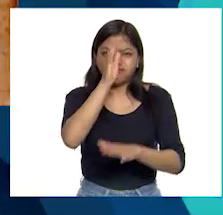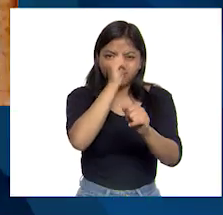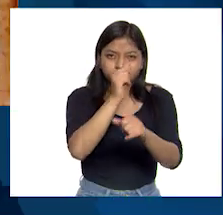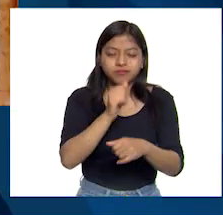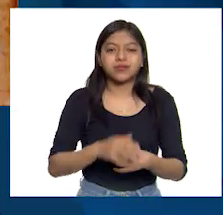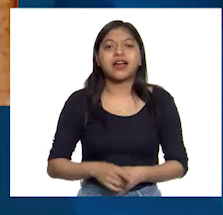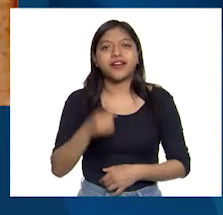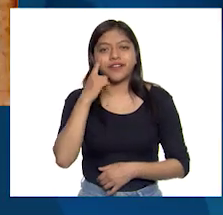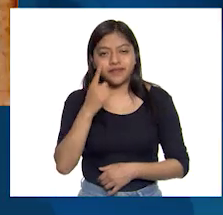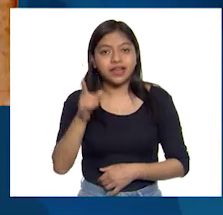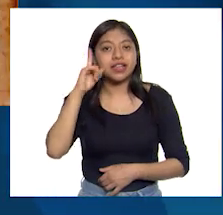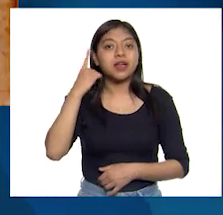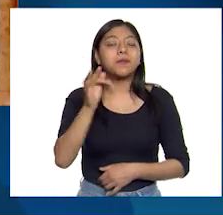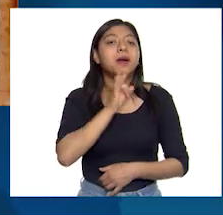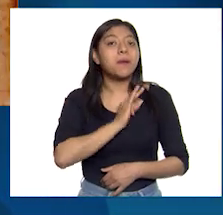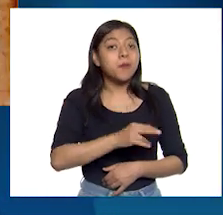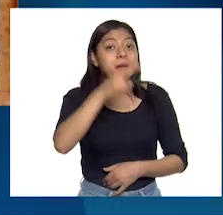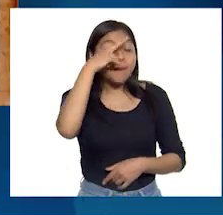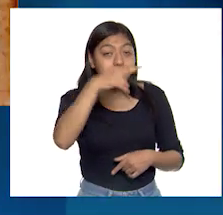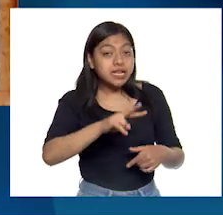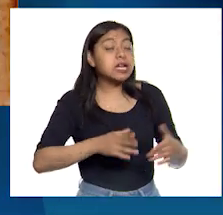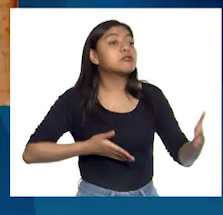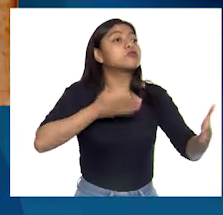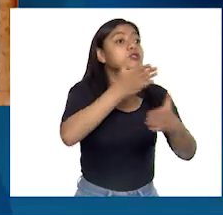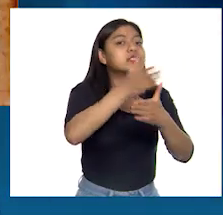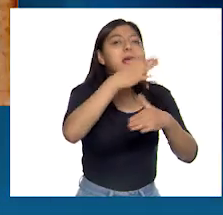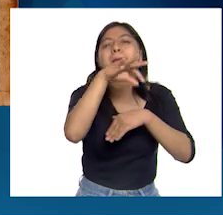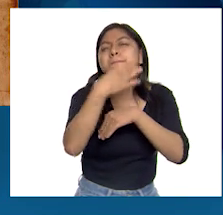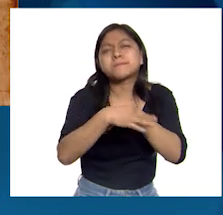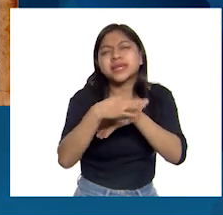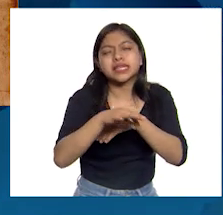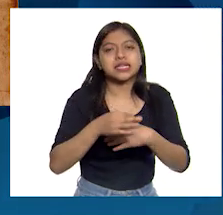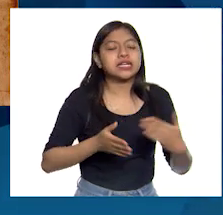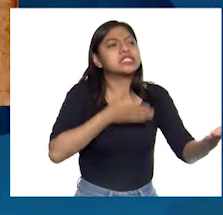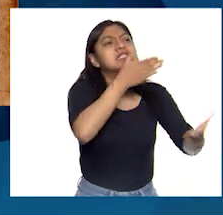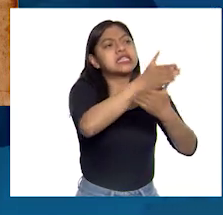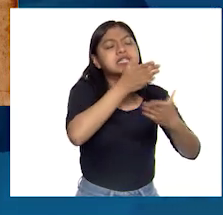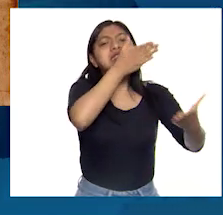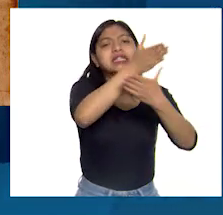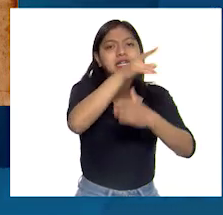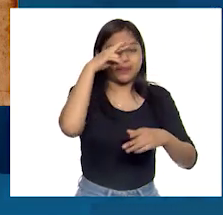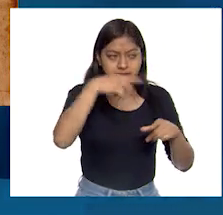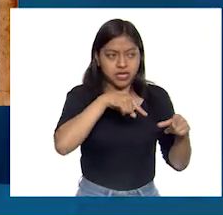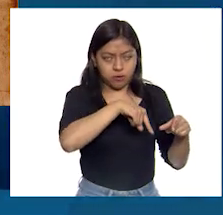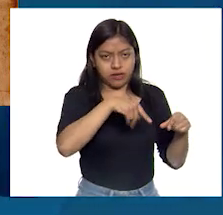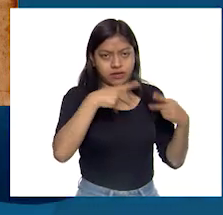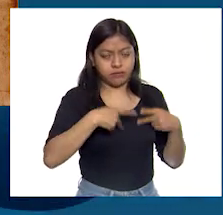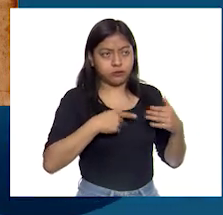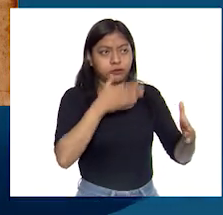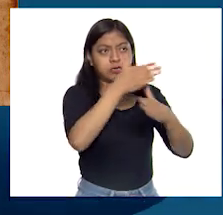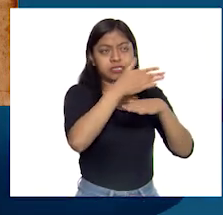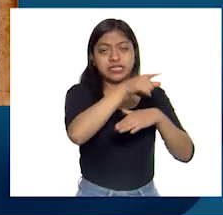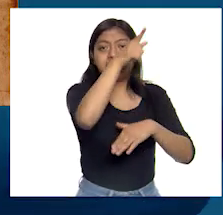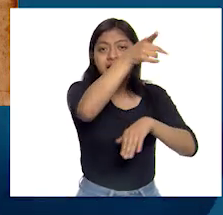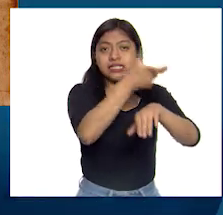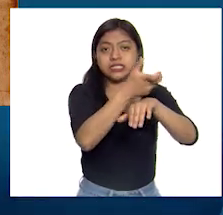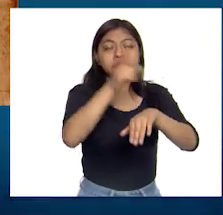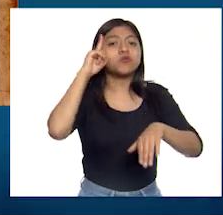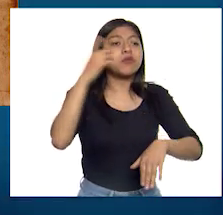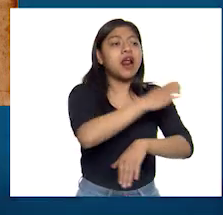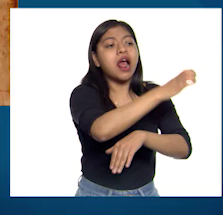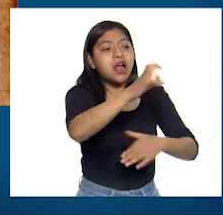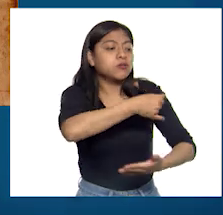este fue un acuerdo diplomático entre México y Estados Unidos que inició en 1942, en plena Guerra Mundial, y estuvo